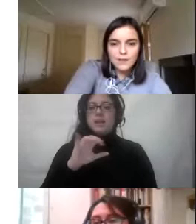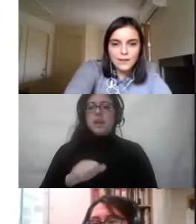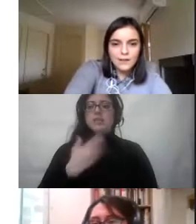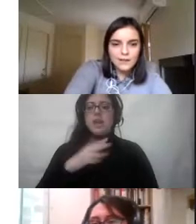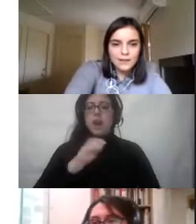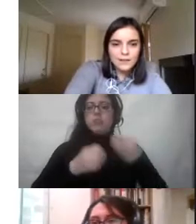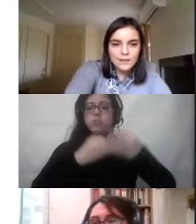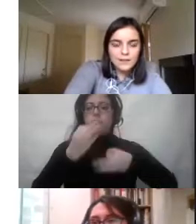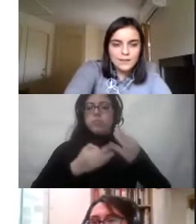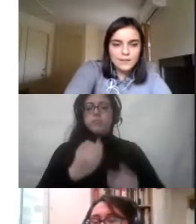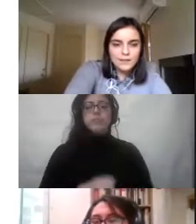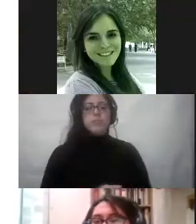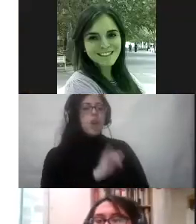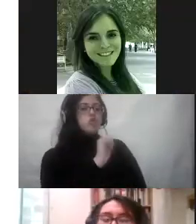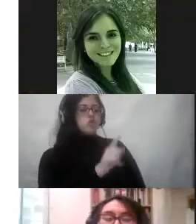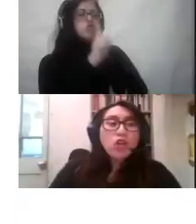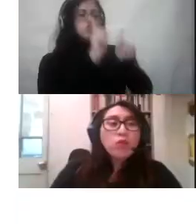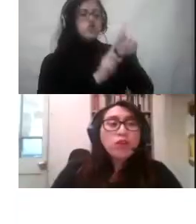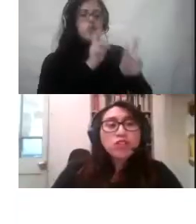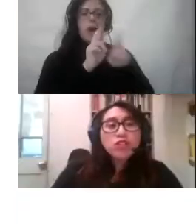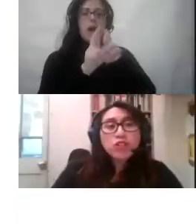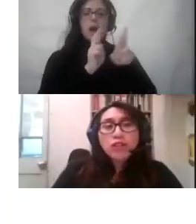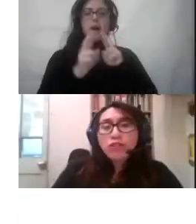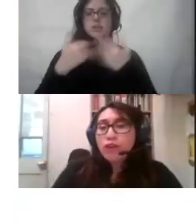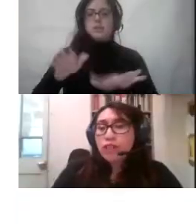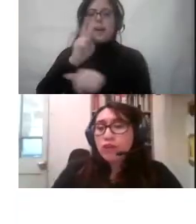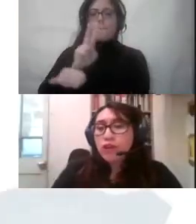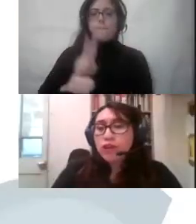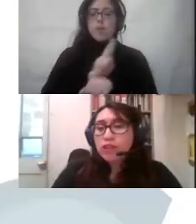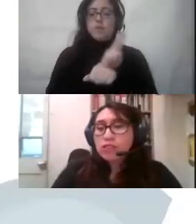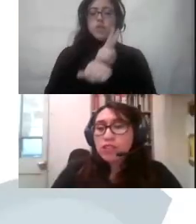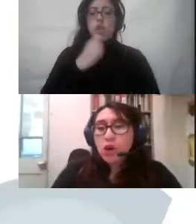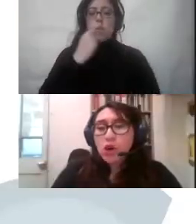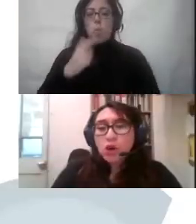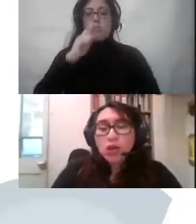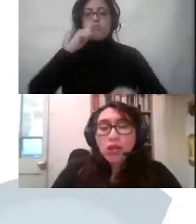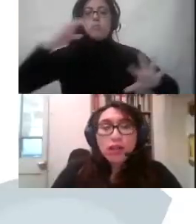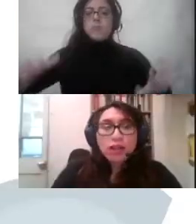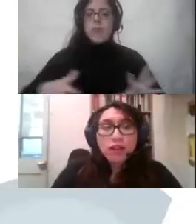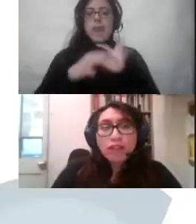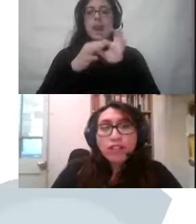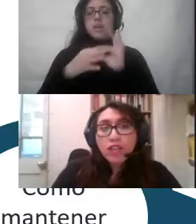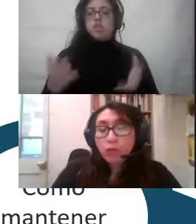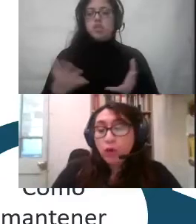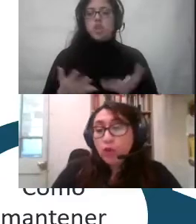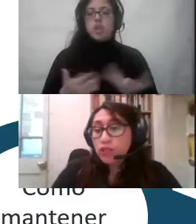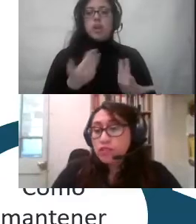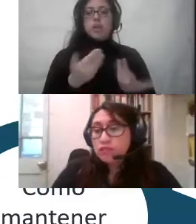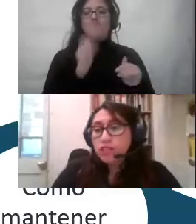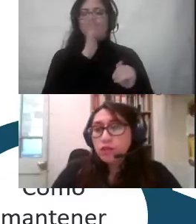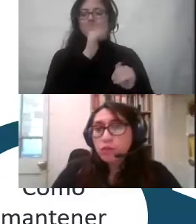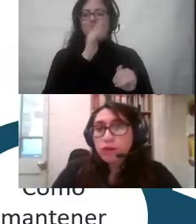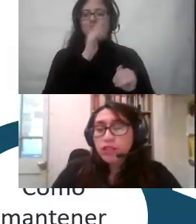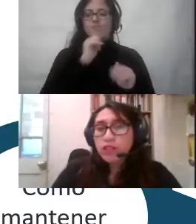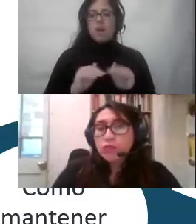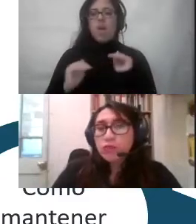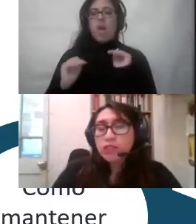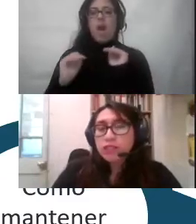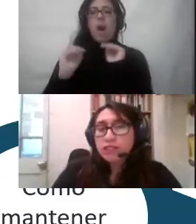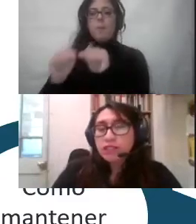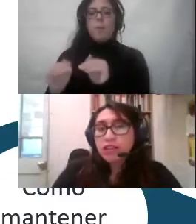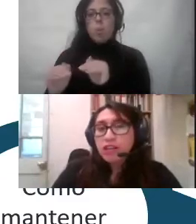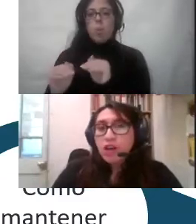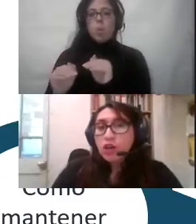Algunas de las respuestas que dieron los profesores estuvieron relacionados con la falta de apoyo que sentían por parte de